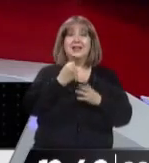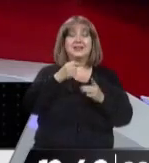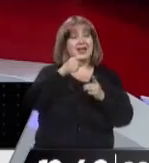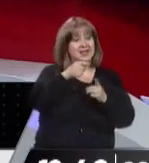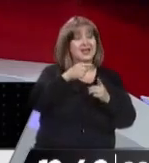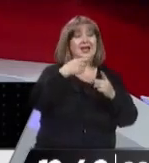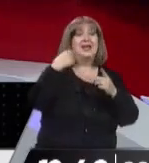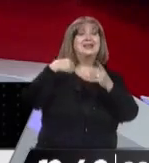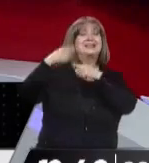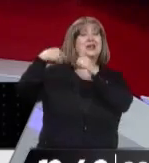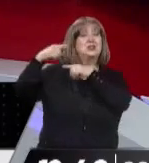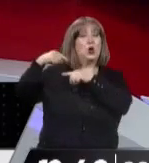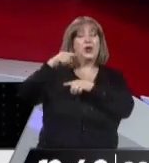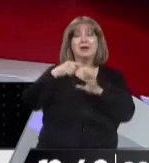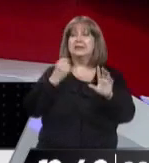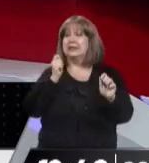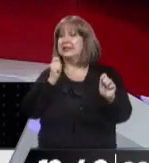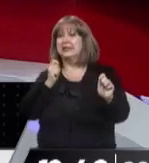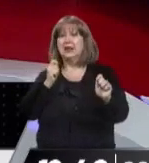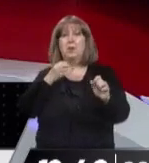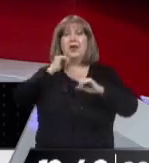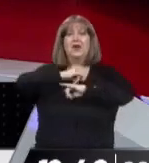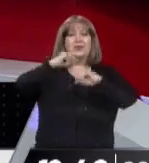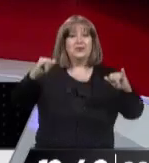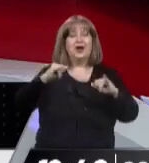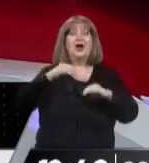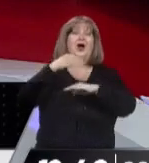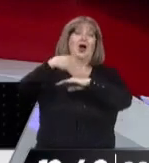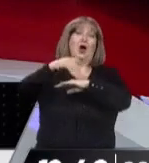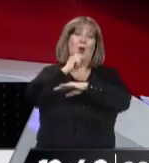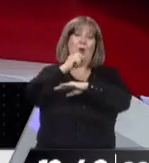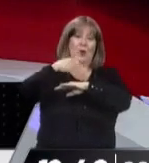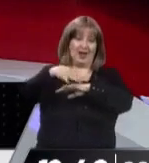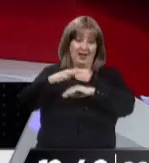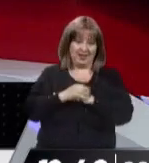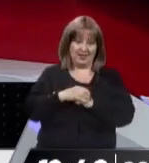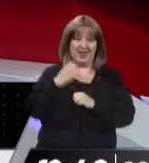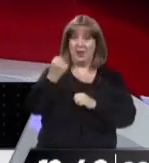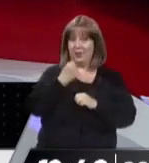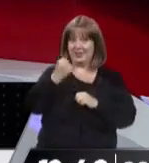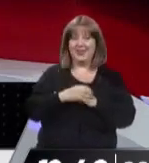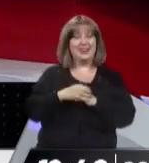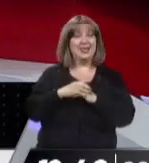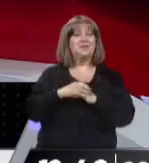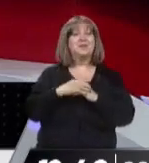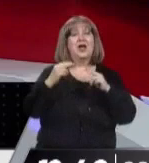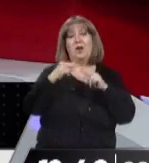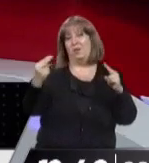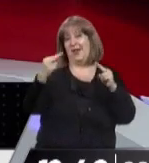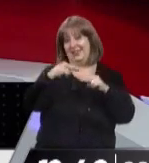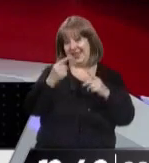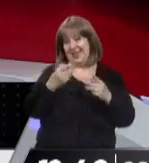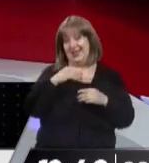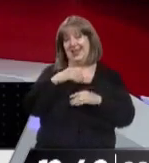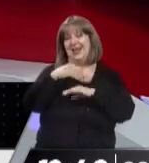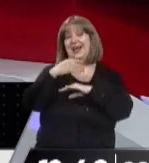en un vehiculizador de esas cosas tan bonitas. Un puente, sí, ¿no? Claro, tal cual. Un puente entre nosotros y la gente, me encanta. Bueno, ya saben, lo